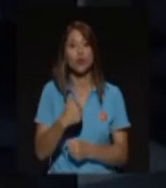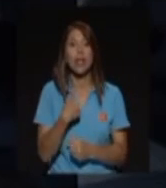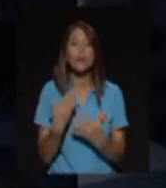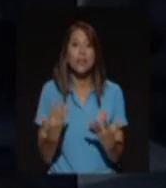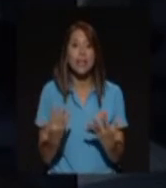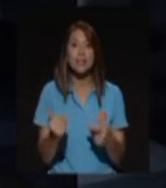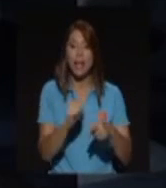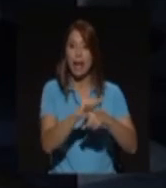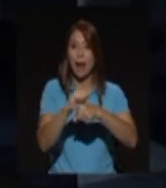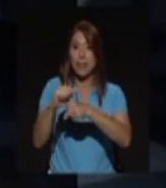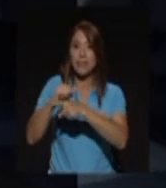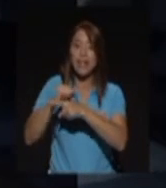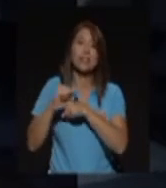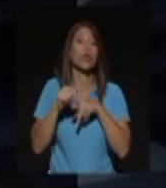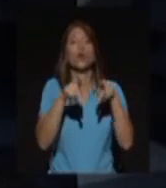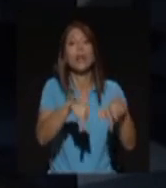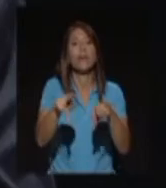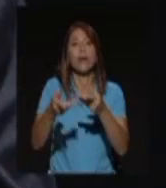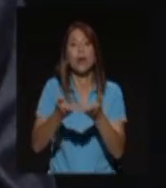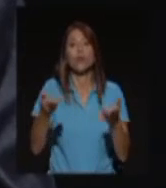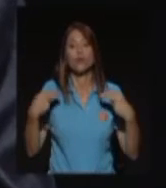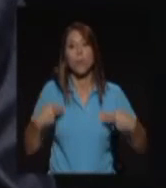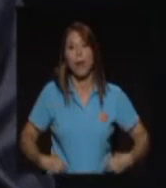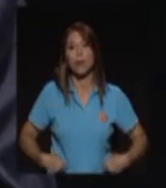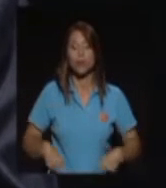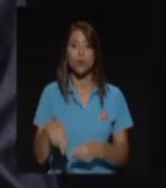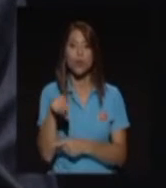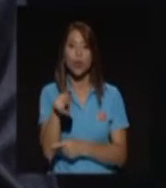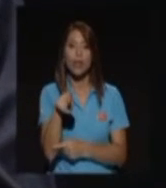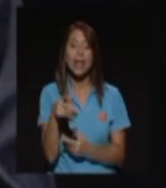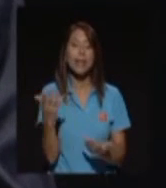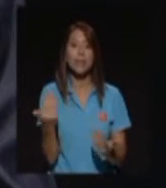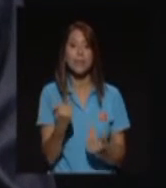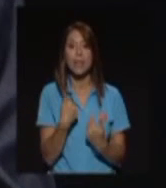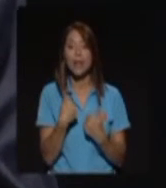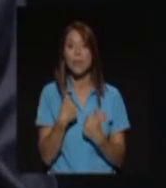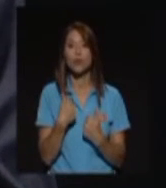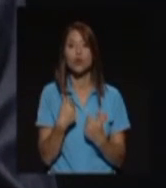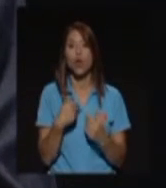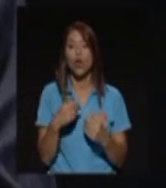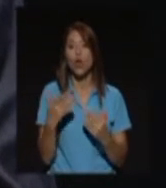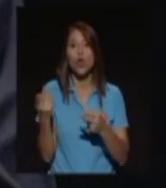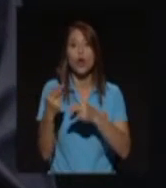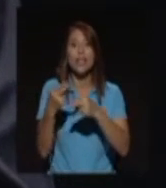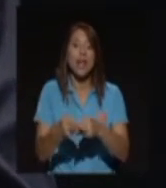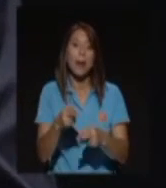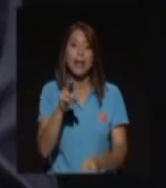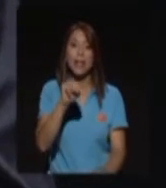capacitación de recursos humanos, ¿verdad? En donde ahí tenemos lo que llaman los